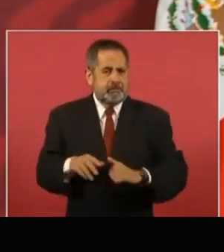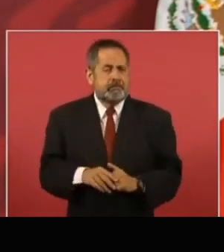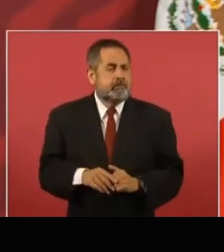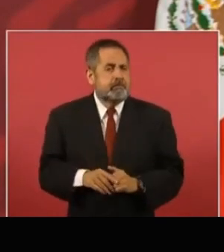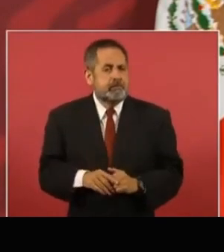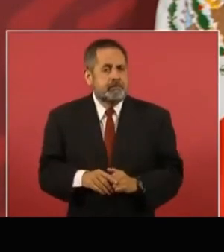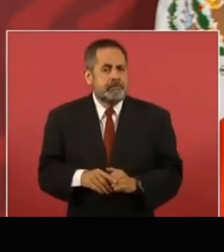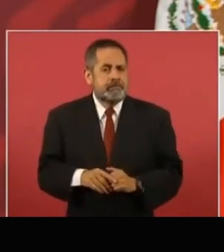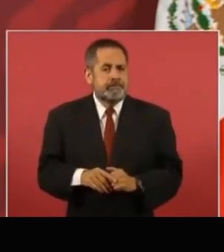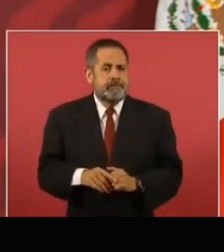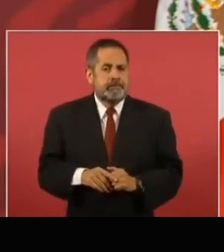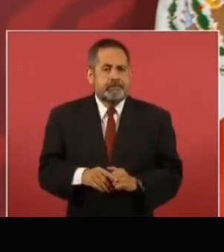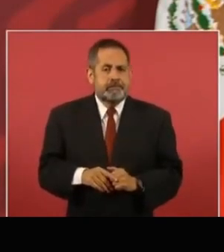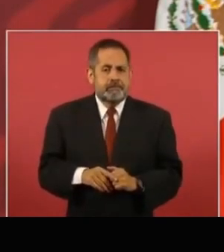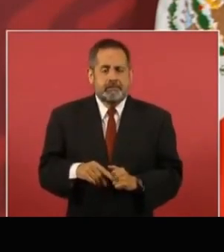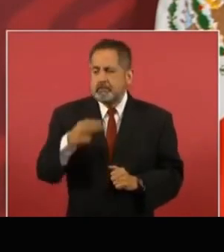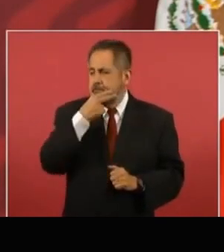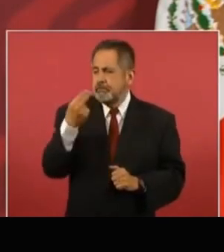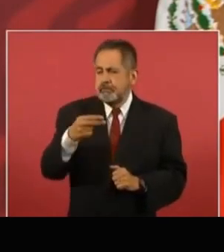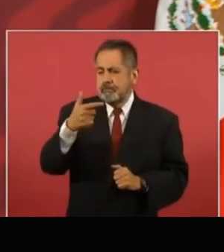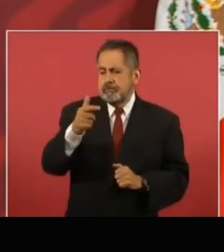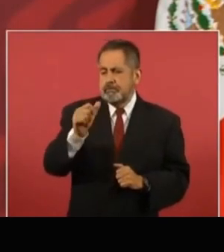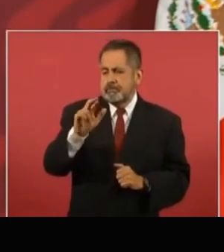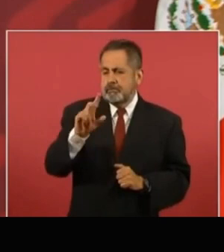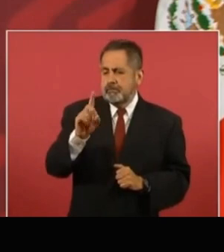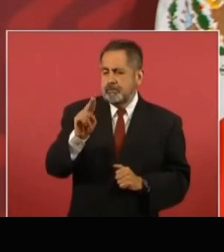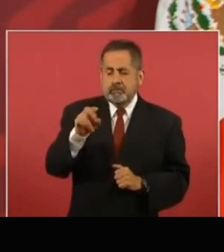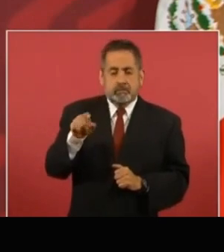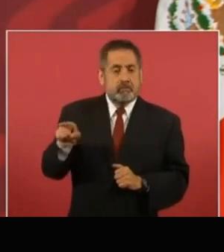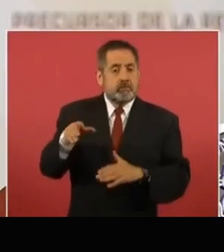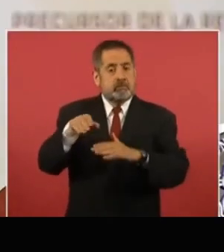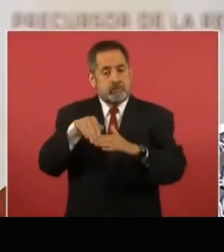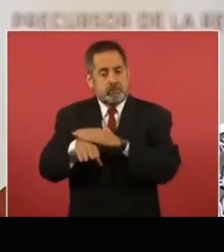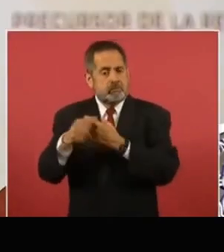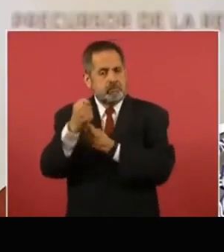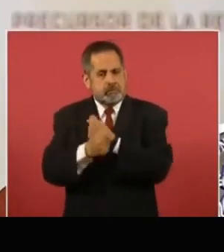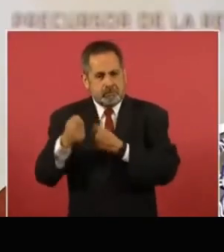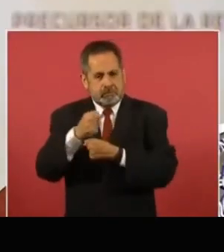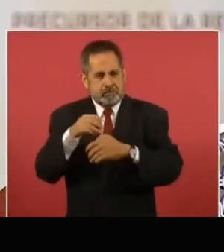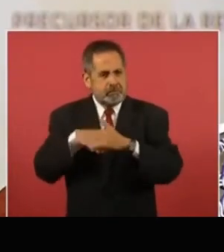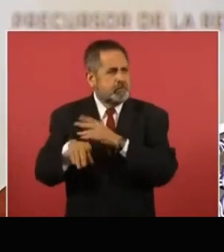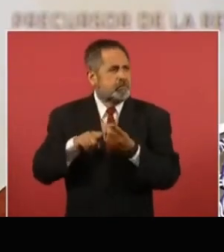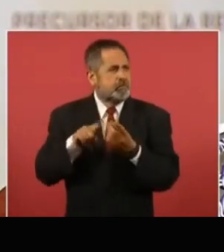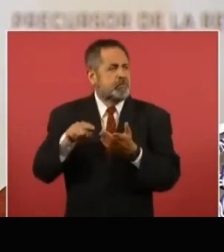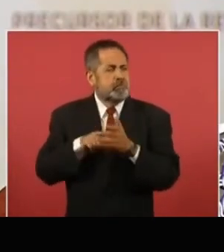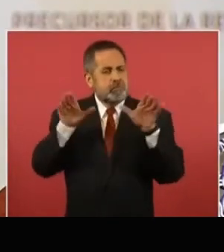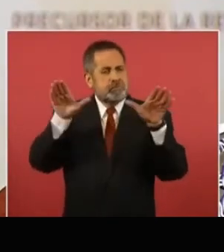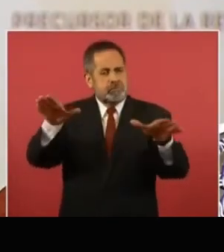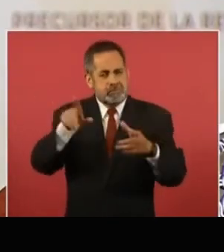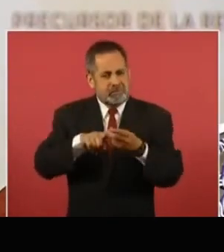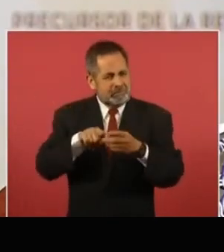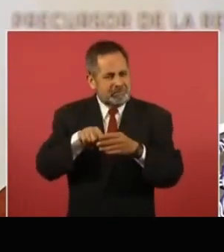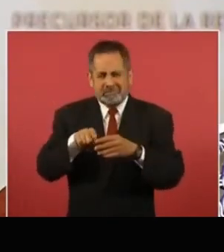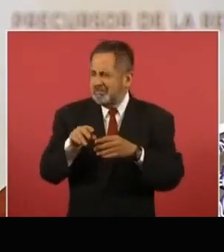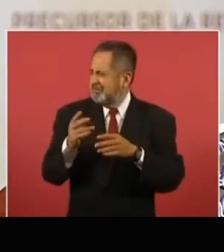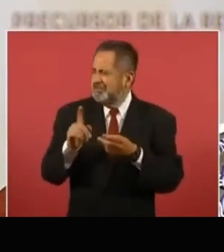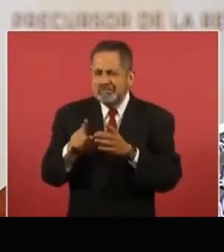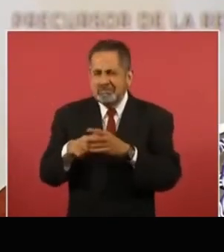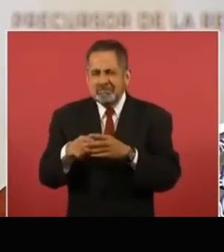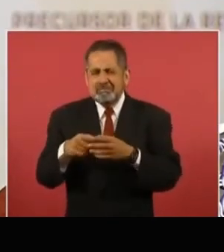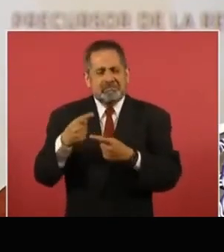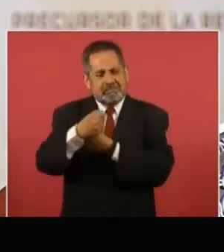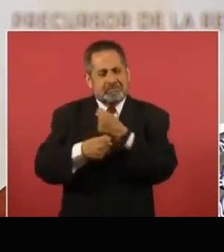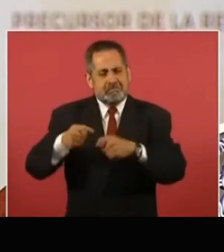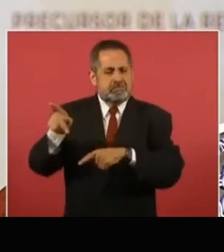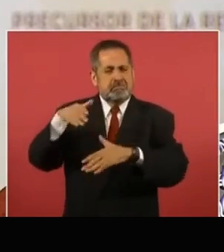en este bar dueño se metió a una tienda creo que en el aeropuerto cerca de un centro